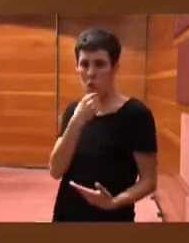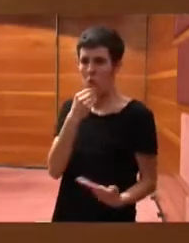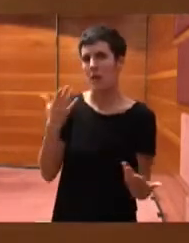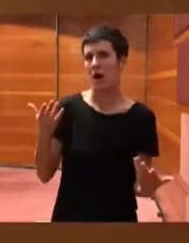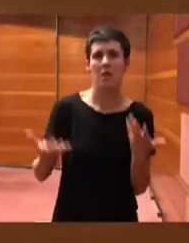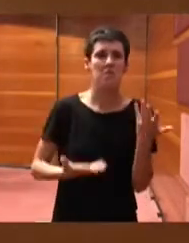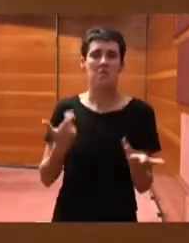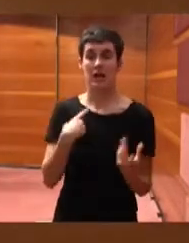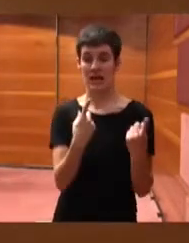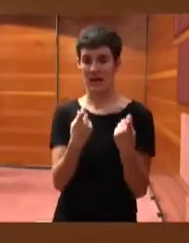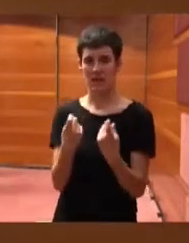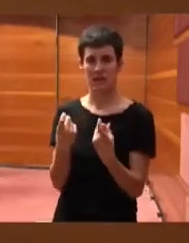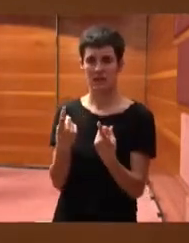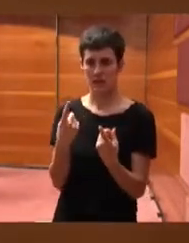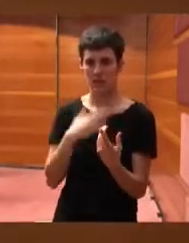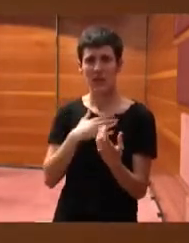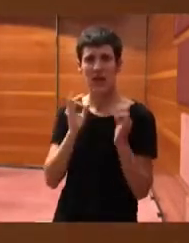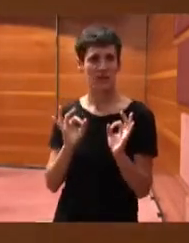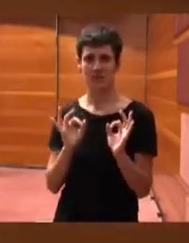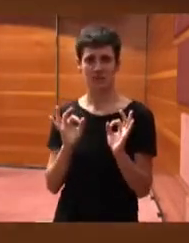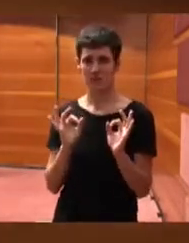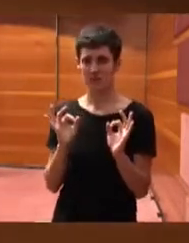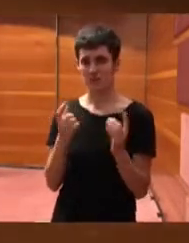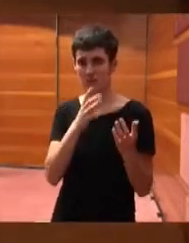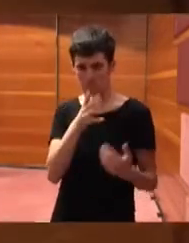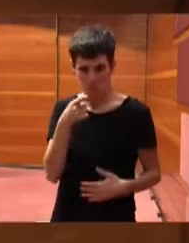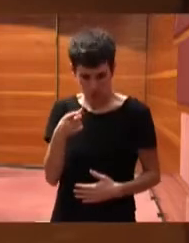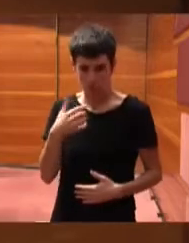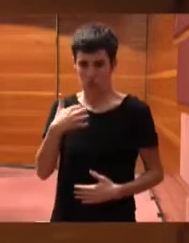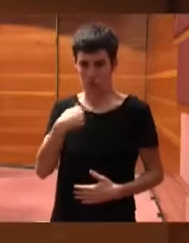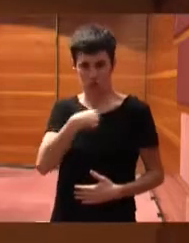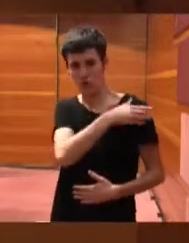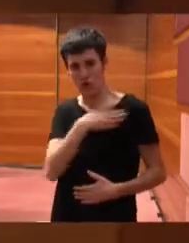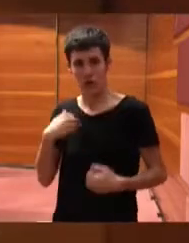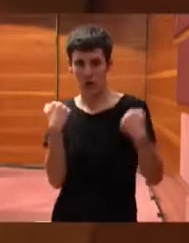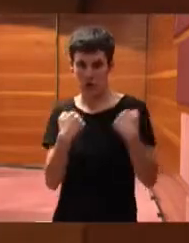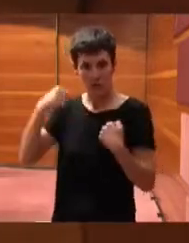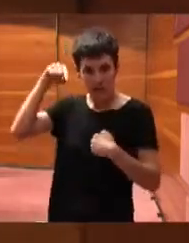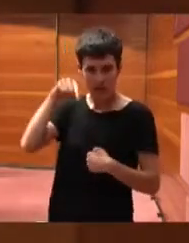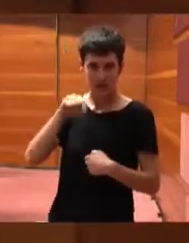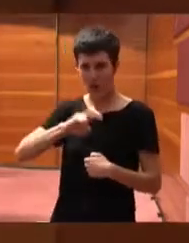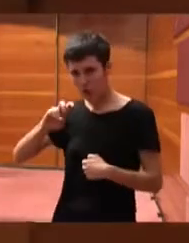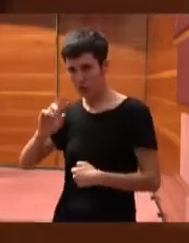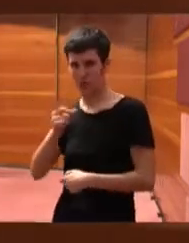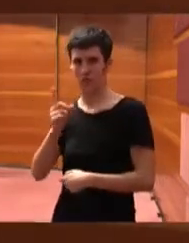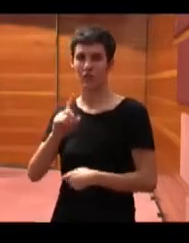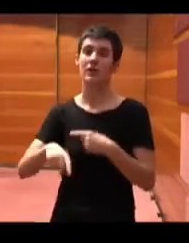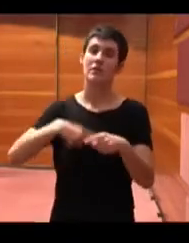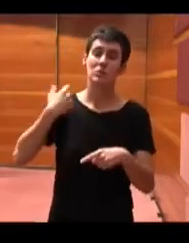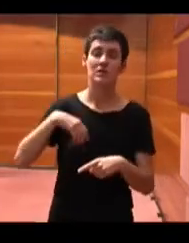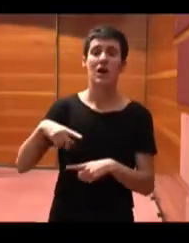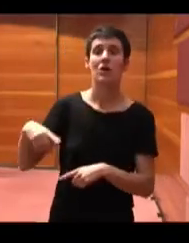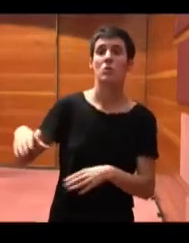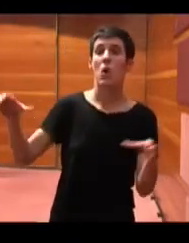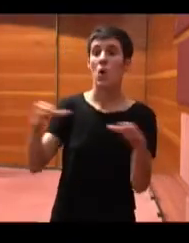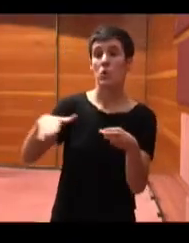esa es la necesidad que tengo en este momento, ¿vale? Entonces, por eso quiero ese coche y no otro, ¿vale? Y después ya hablamos del bienestar colectivo, es